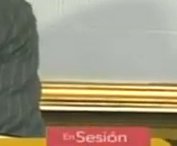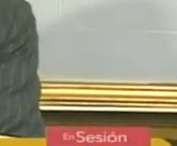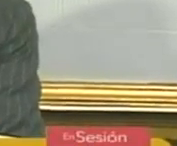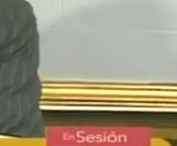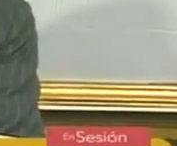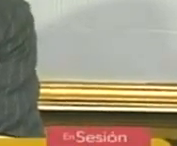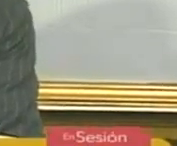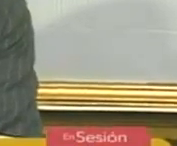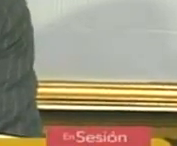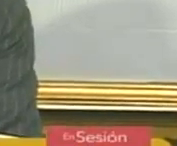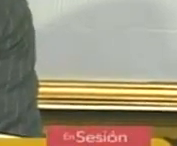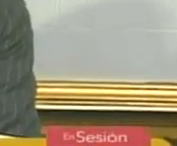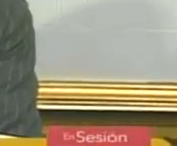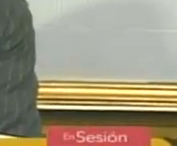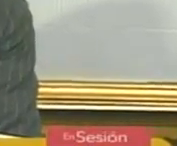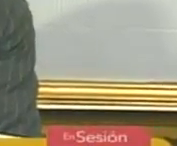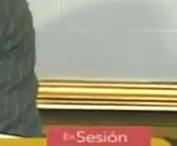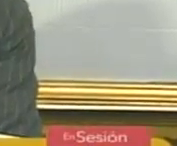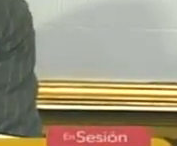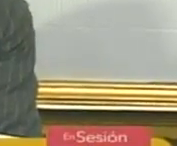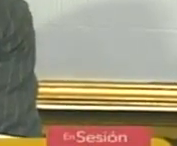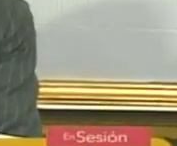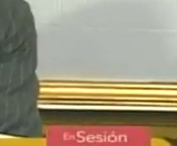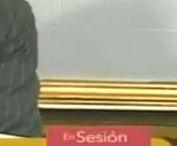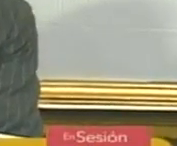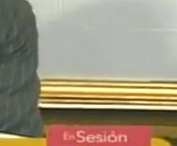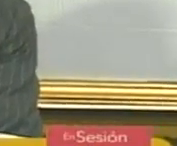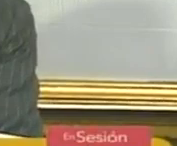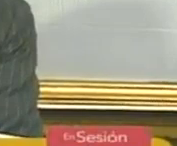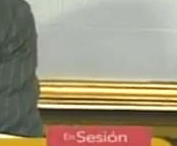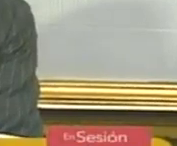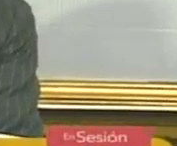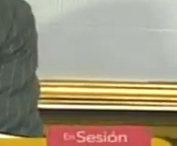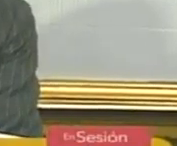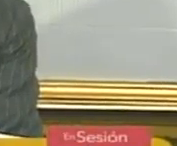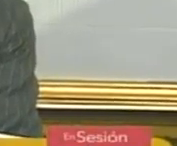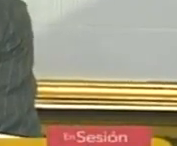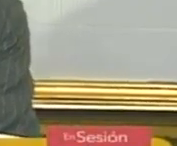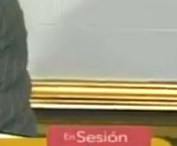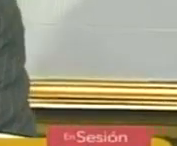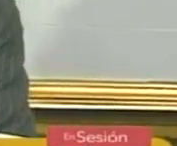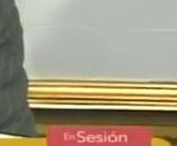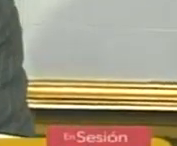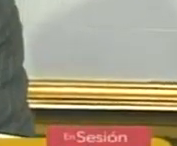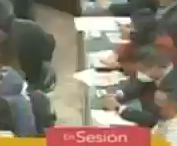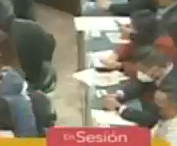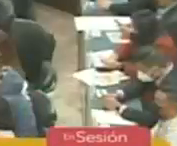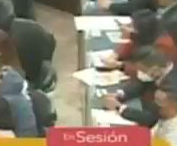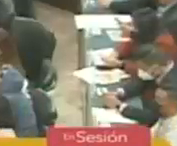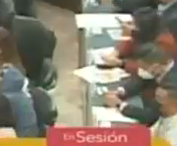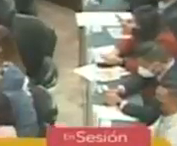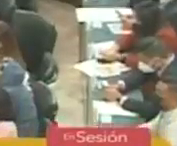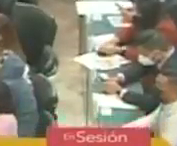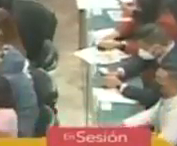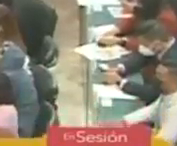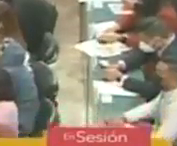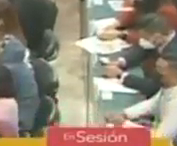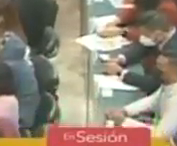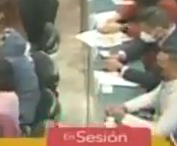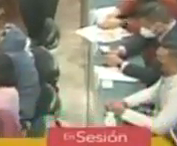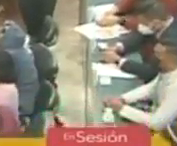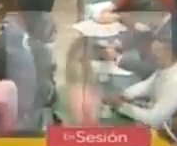de No Alineado celebrado en la ciudad de Bakú, capital de Azerbaiyán. Adelante, vicepresidente. ¿Cómo